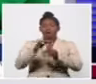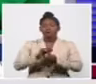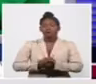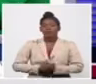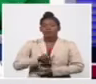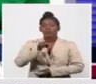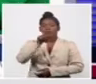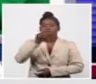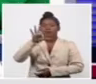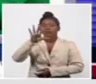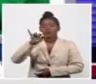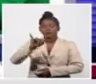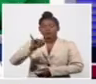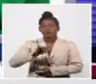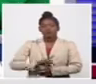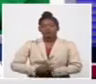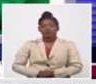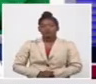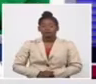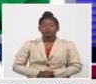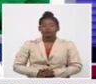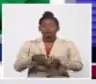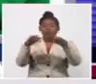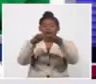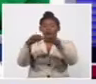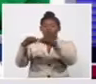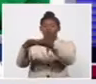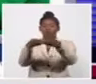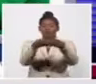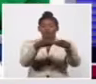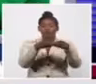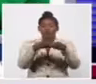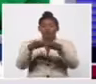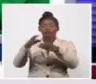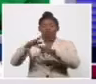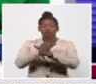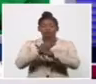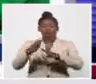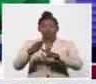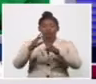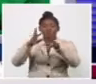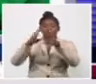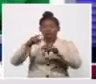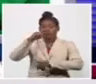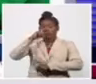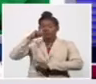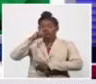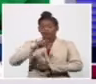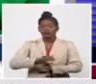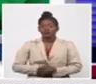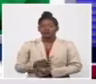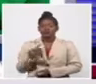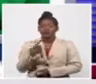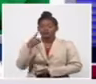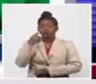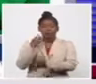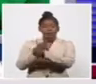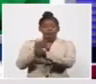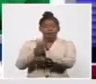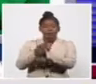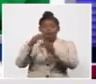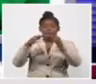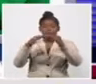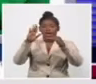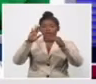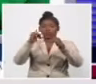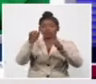156 casos. Ese es el grupo que, como es natural, hacemos más énfasis, porque